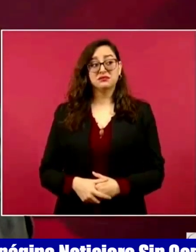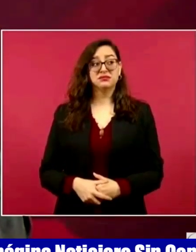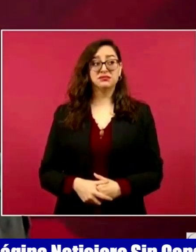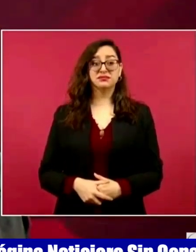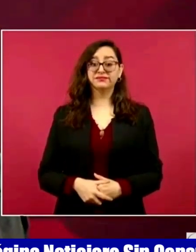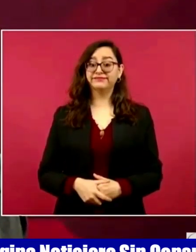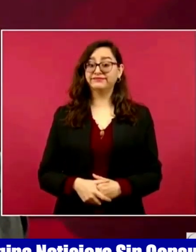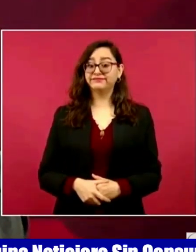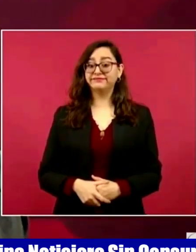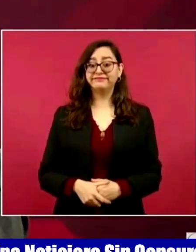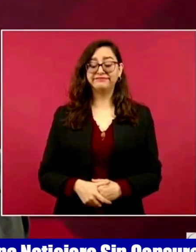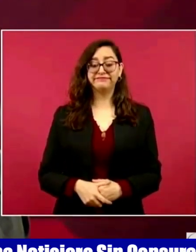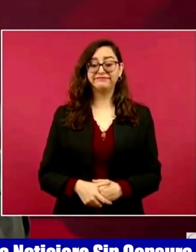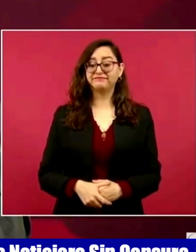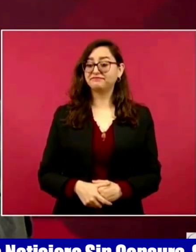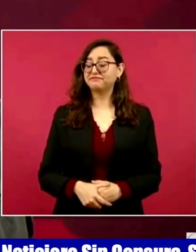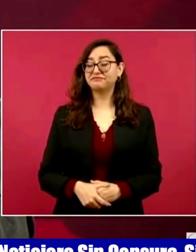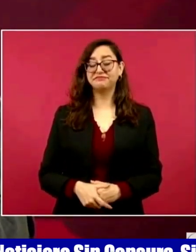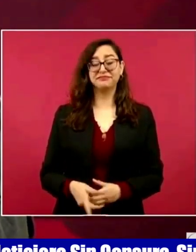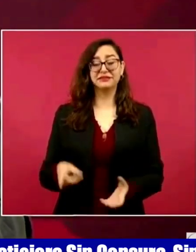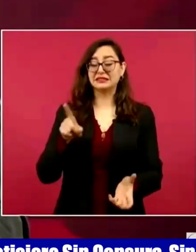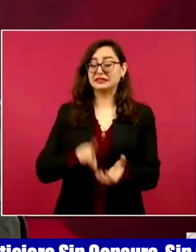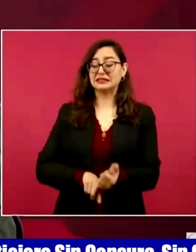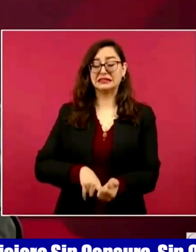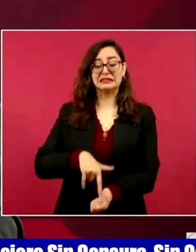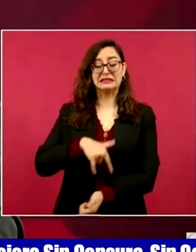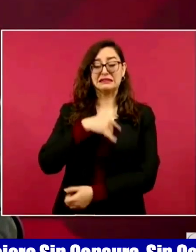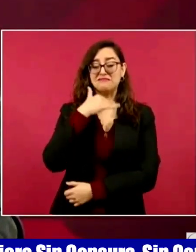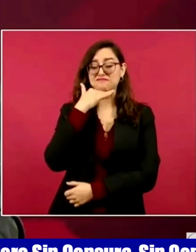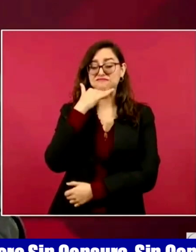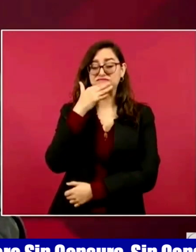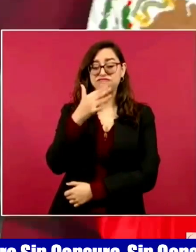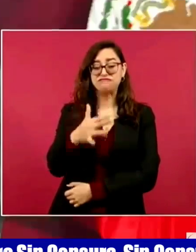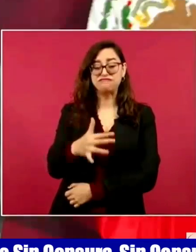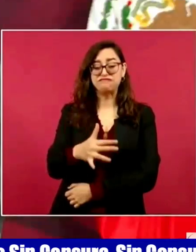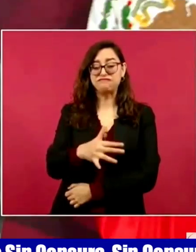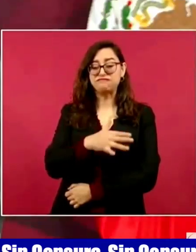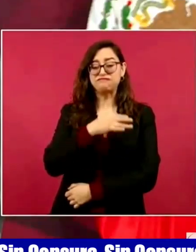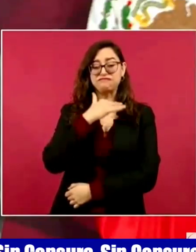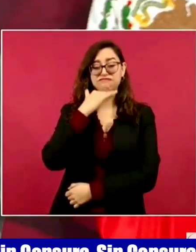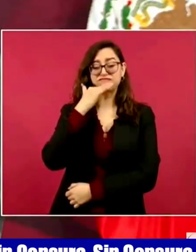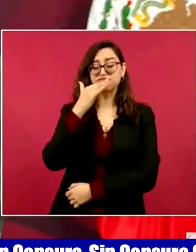tienen que limpiar de corrupción el Poder Judicial.